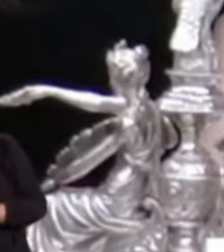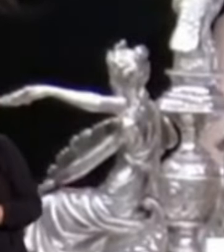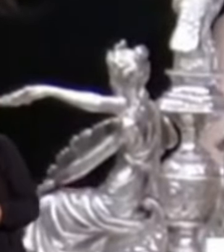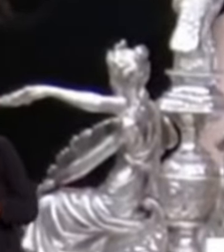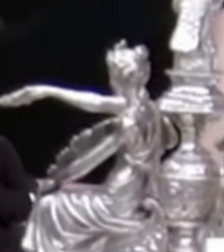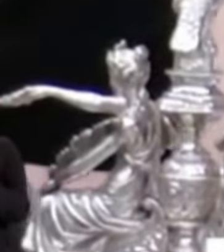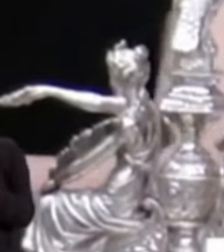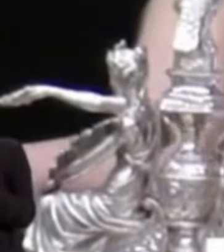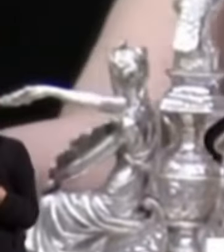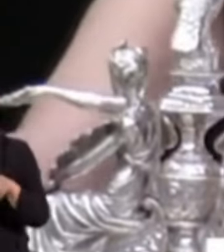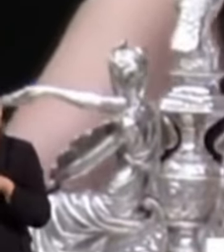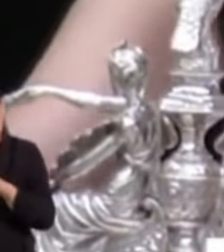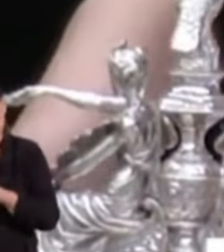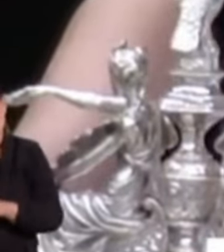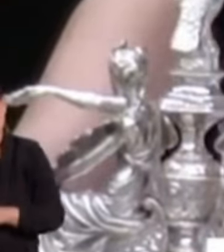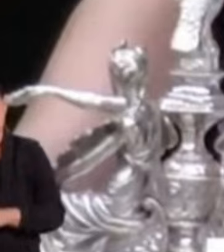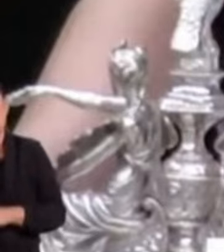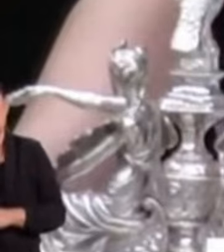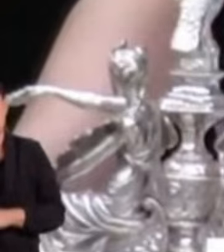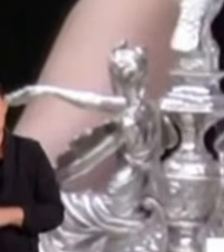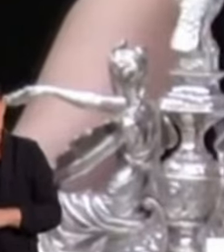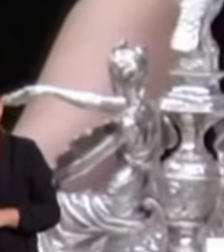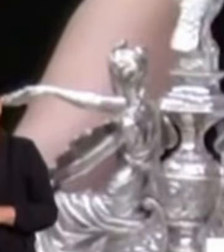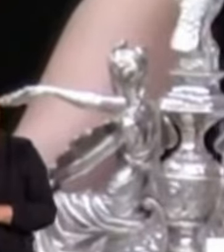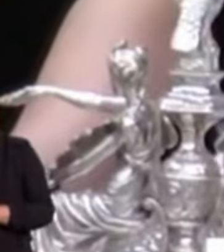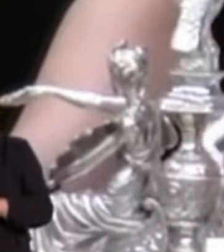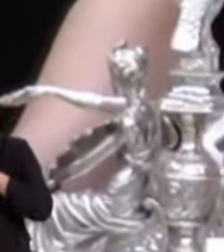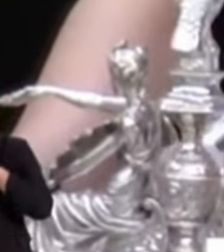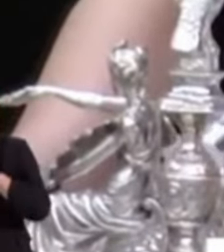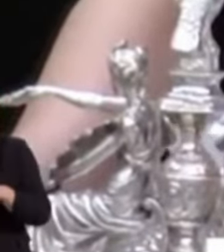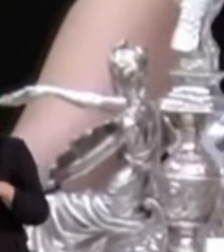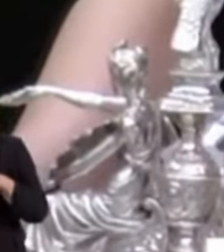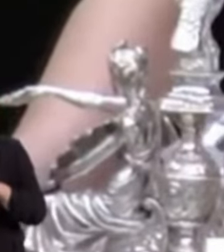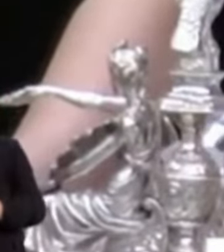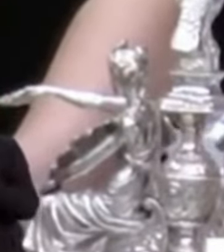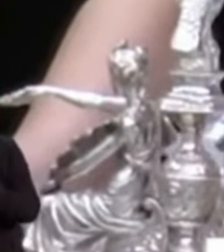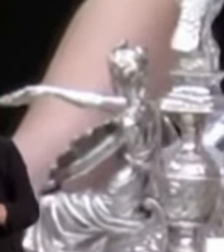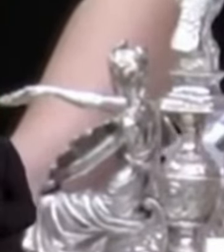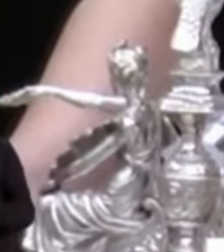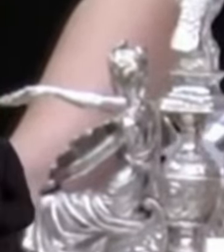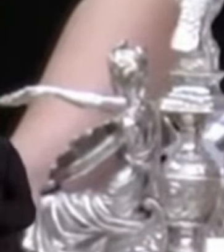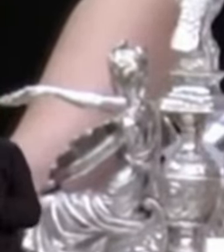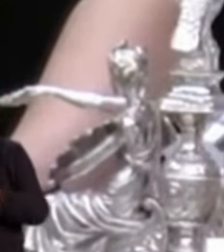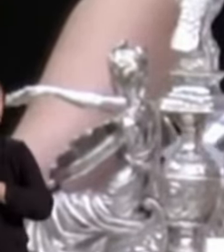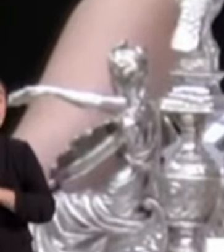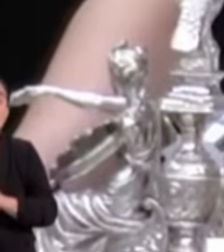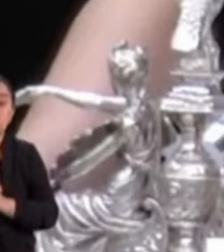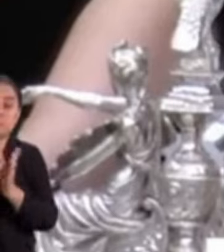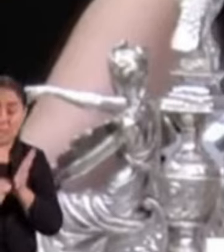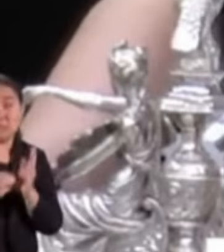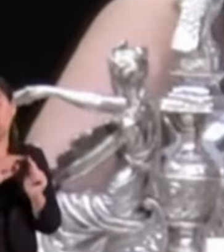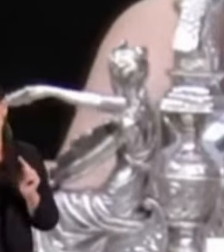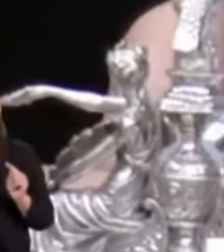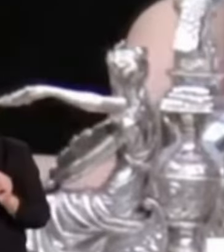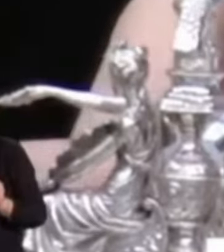la Suprema Corte de Justicia de la Nación con duración en su encargo de 12 años. Señala un plazo máximo de 6 meses para que